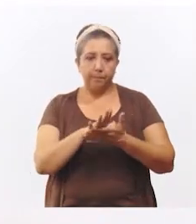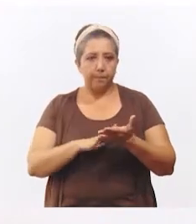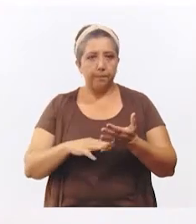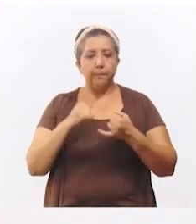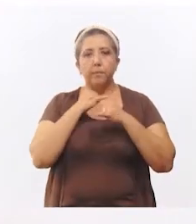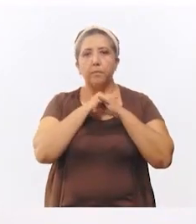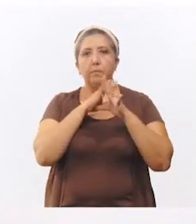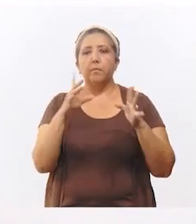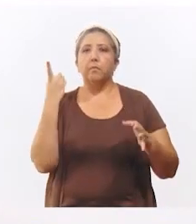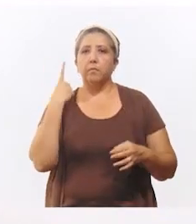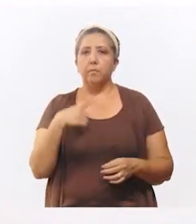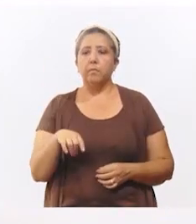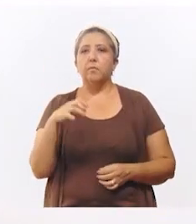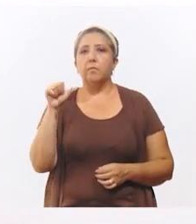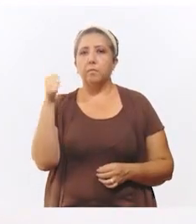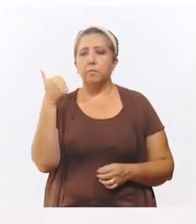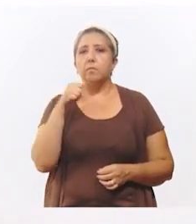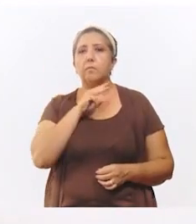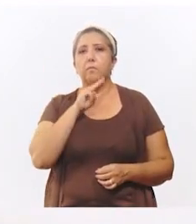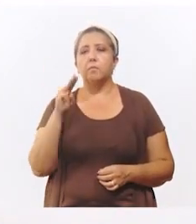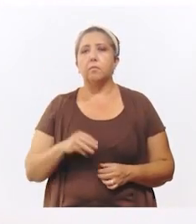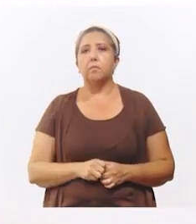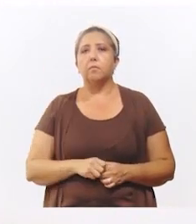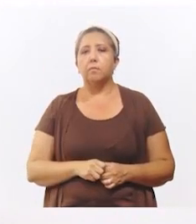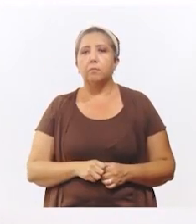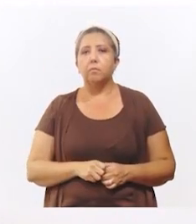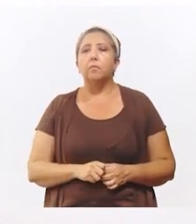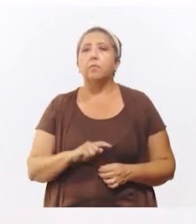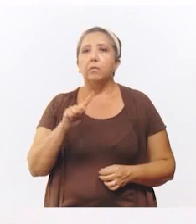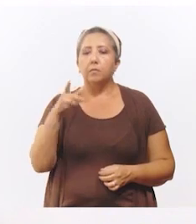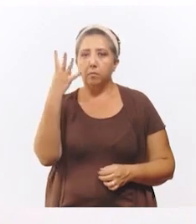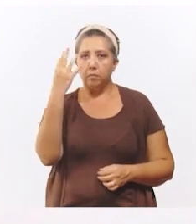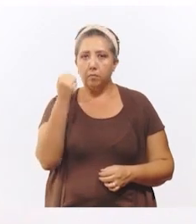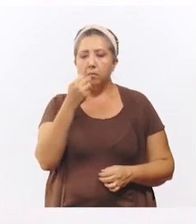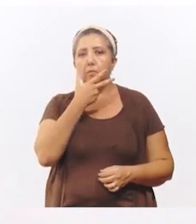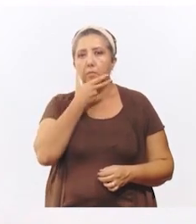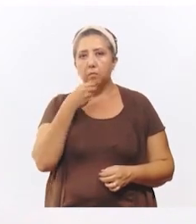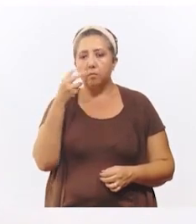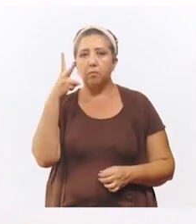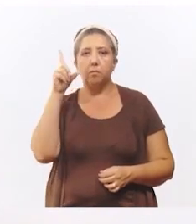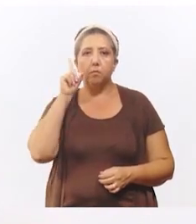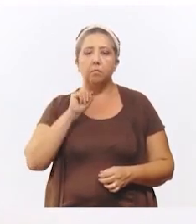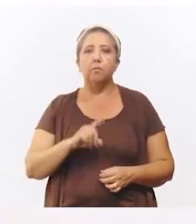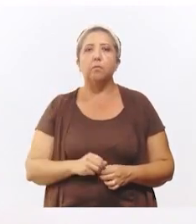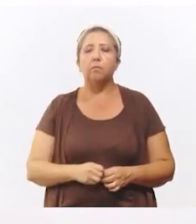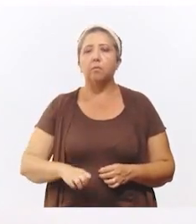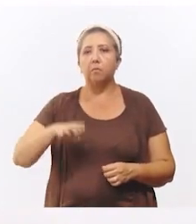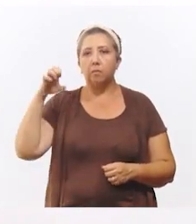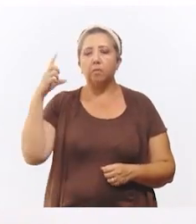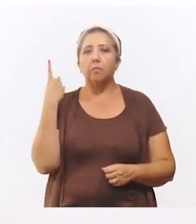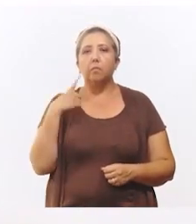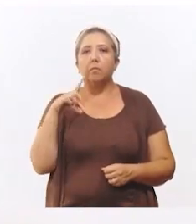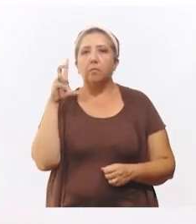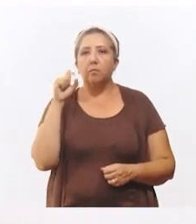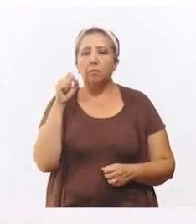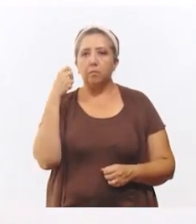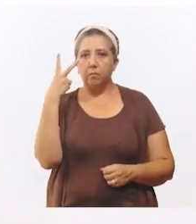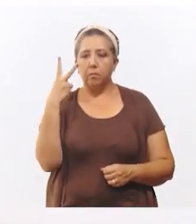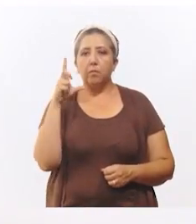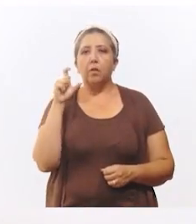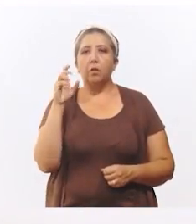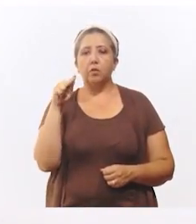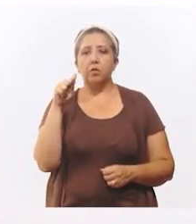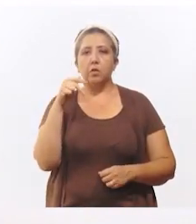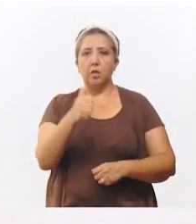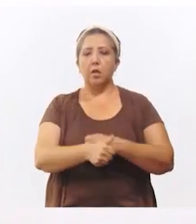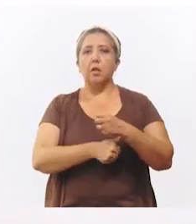Lamentablemente en este parte médico informamos de 11 fallecimientos. Son 9 hombres y 2 mujeres, de un rango de edad de 22 a